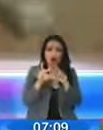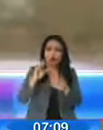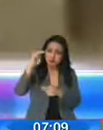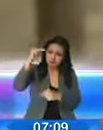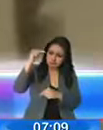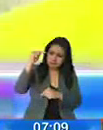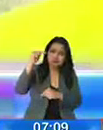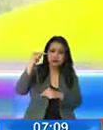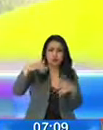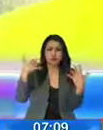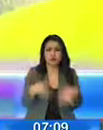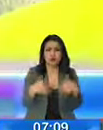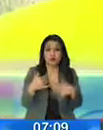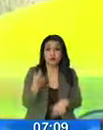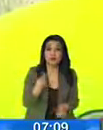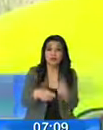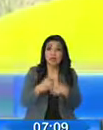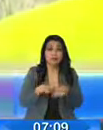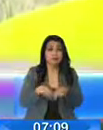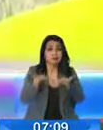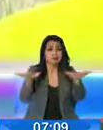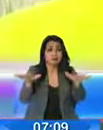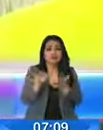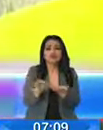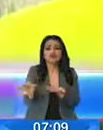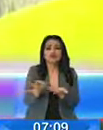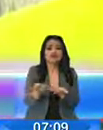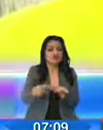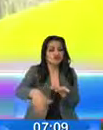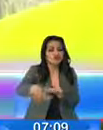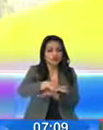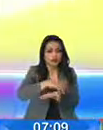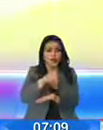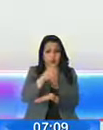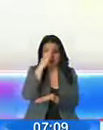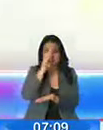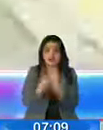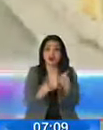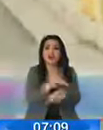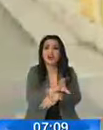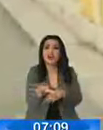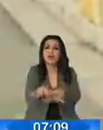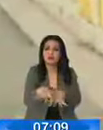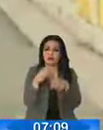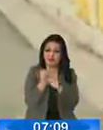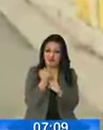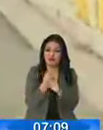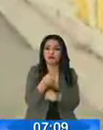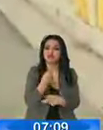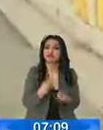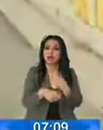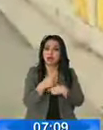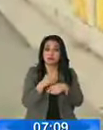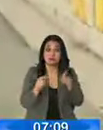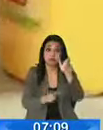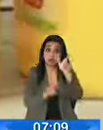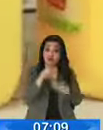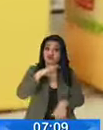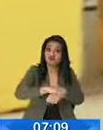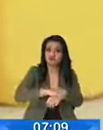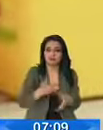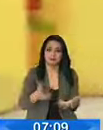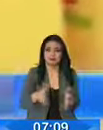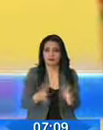conoce que distribuían a todo el sector rural de por aquí, por el sector, a los agricultores. No hubo, sin embargo, ningún detenido. Entre